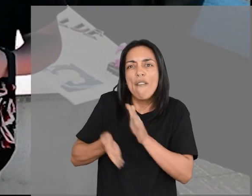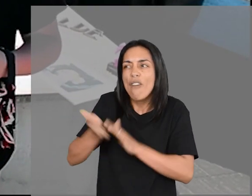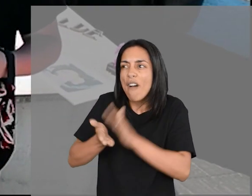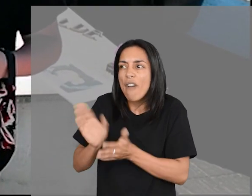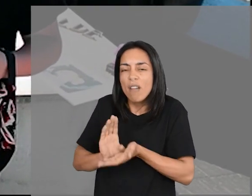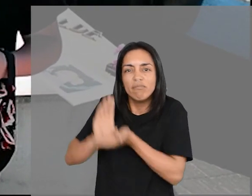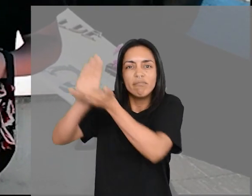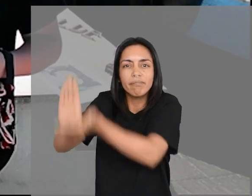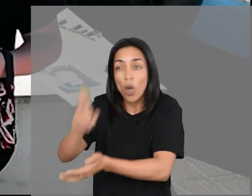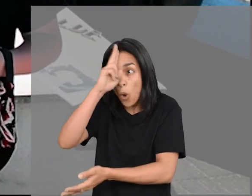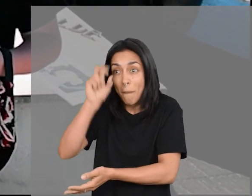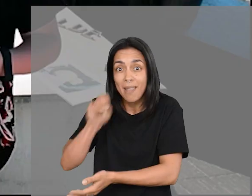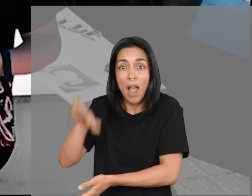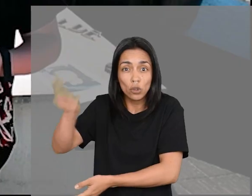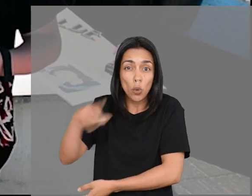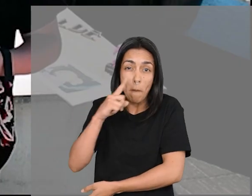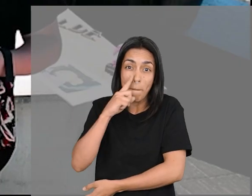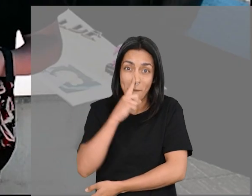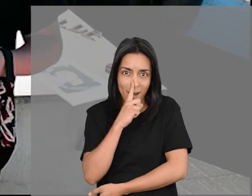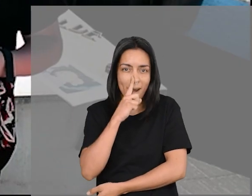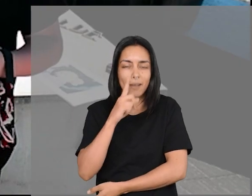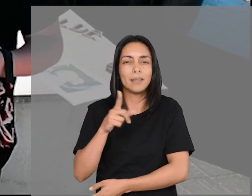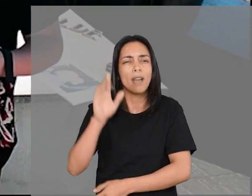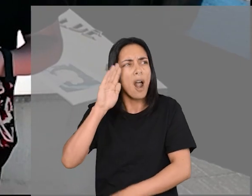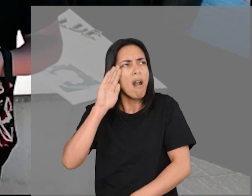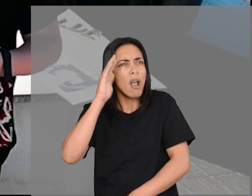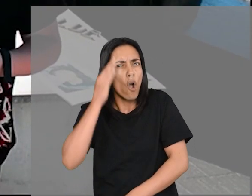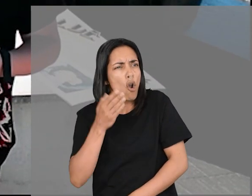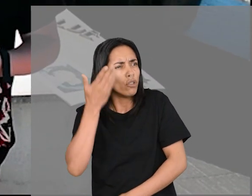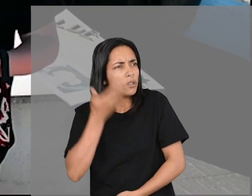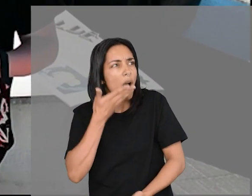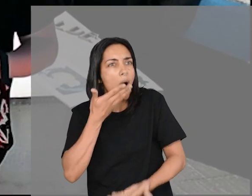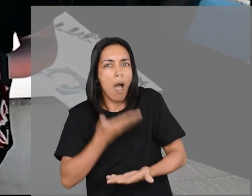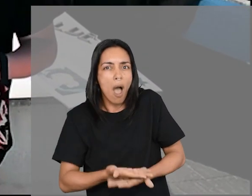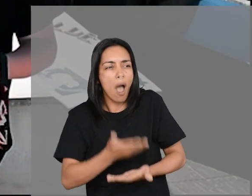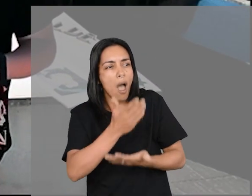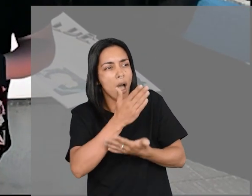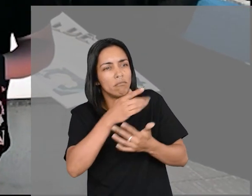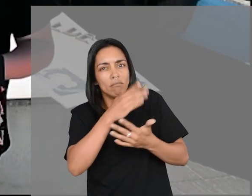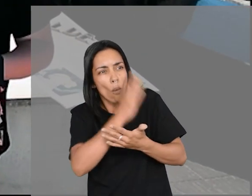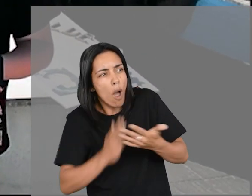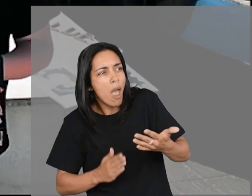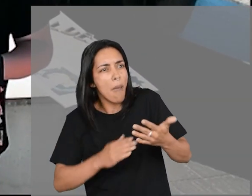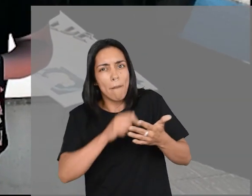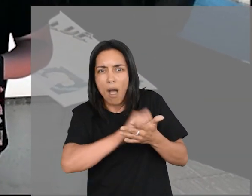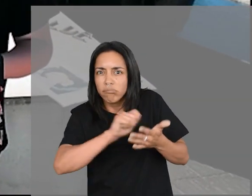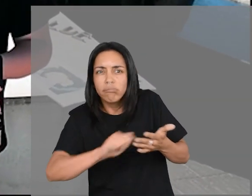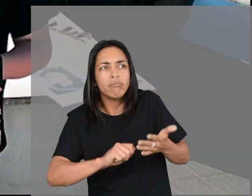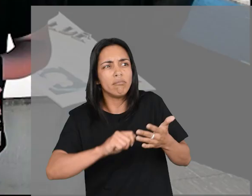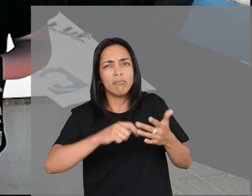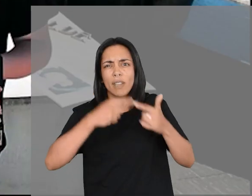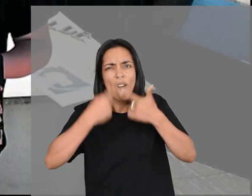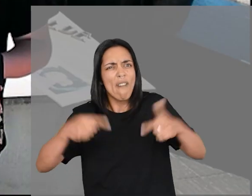Hospital de Minas. Fue reconocido por su obra en múltiples oportunidades, tanto a